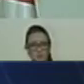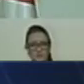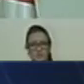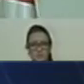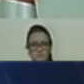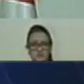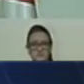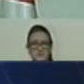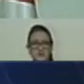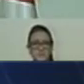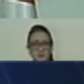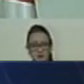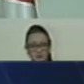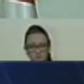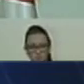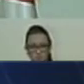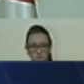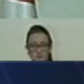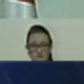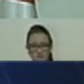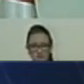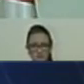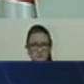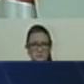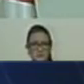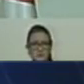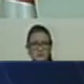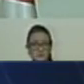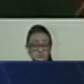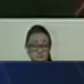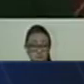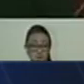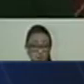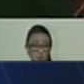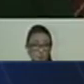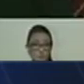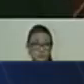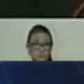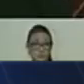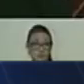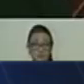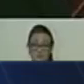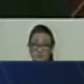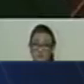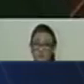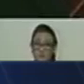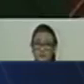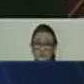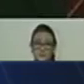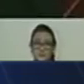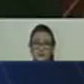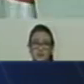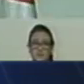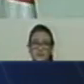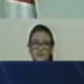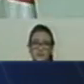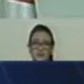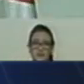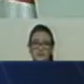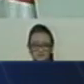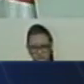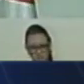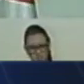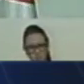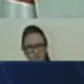92.000 firmas y recoja 30.000, digo yo, entrando en la polémica, porque a mí me gusta eso, el debate, la polémica, la verdad. Que me las digan